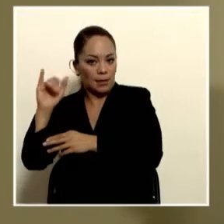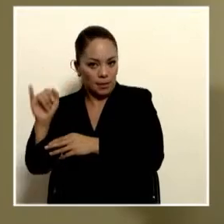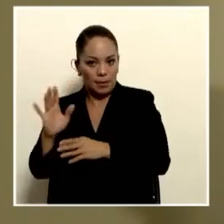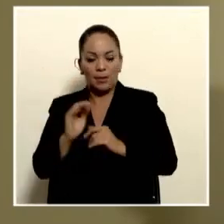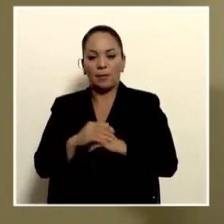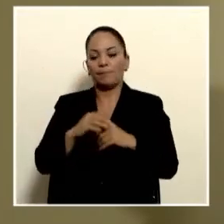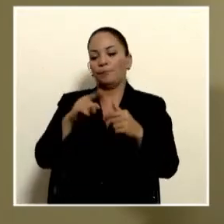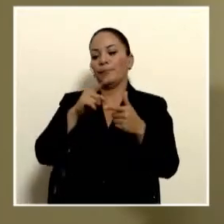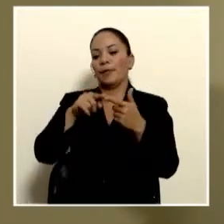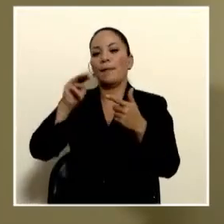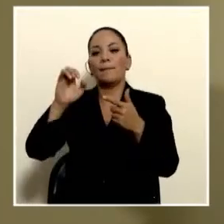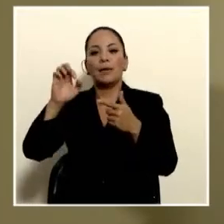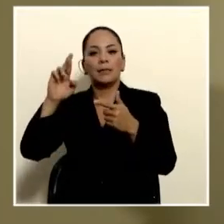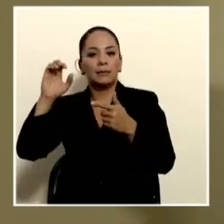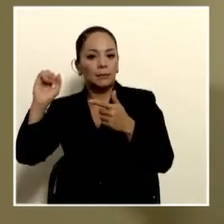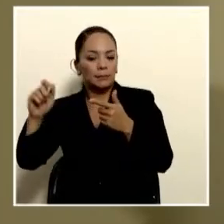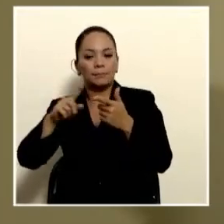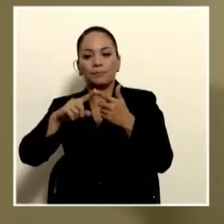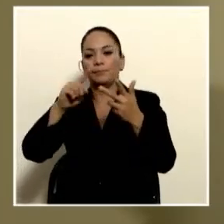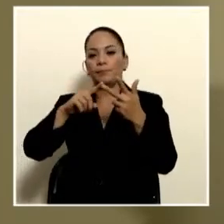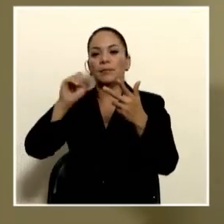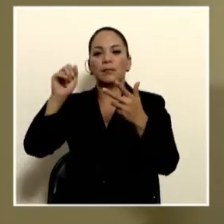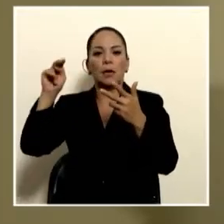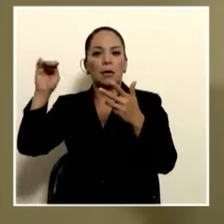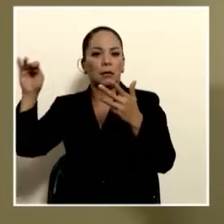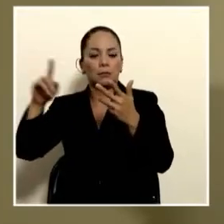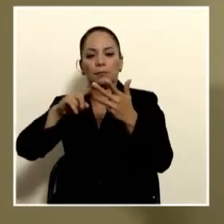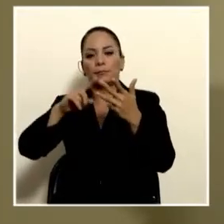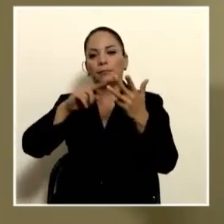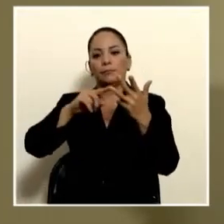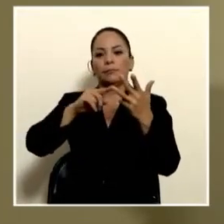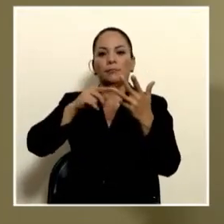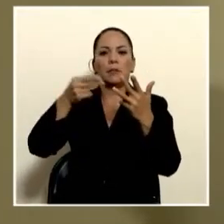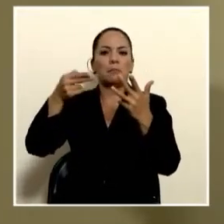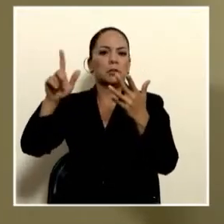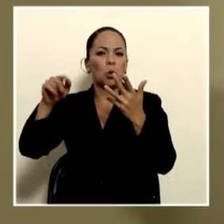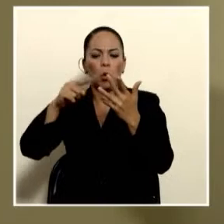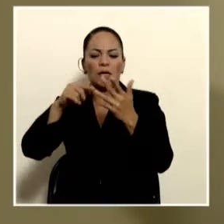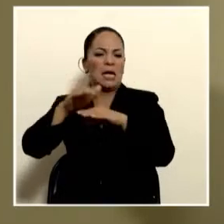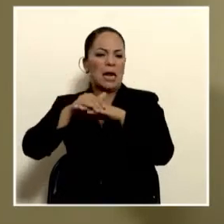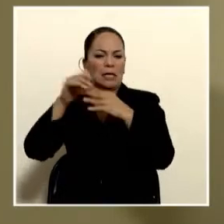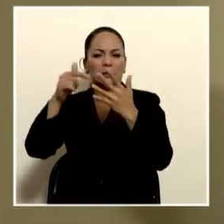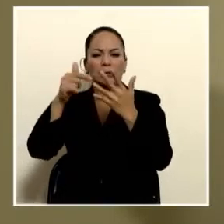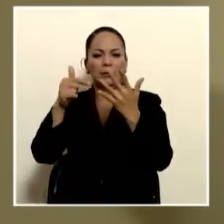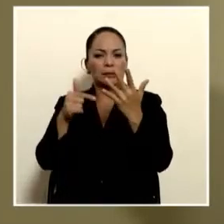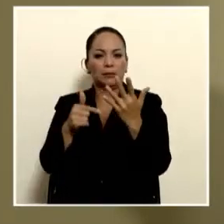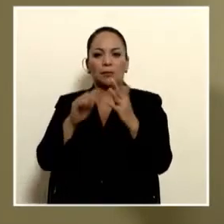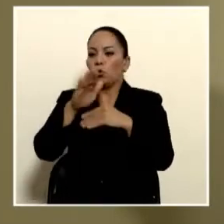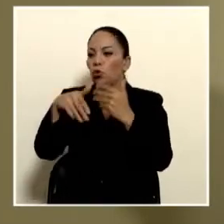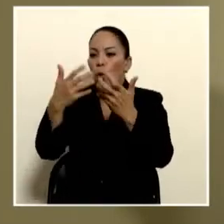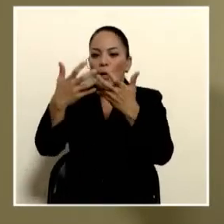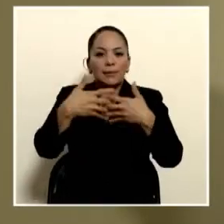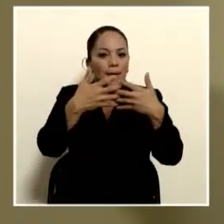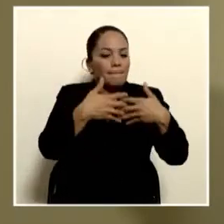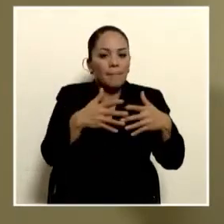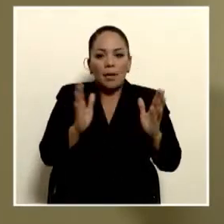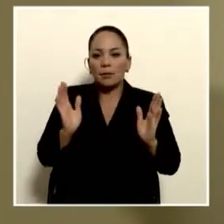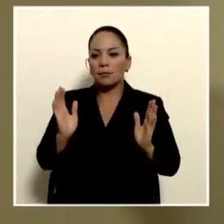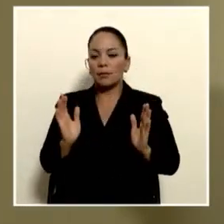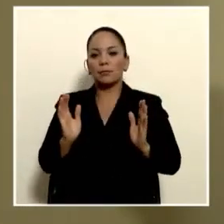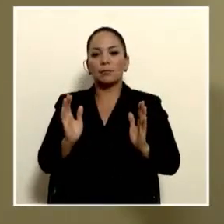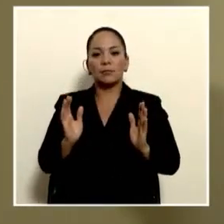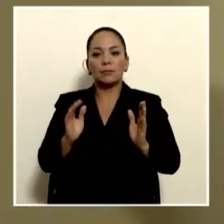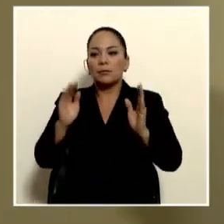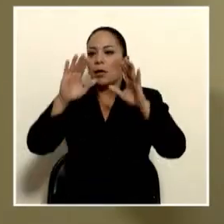Maersk, a SAM, a Hapag Lloyd y a todas las empresas portuarias creíbles